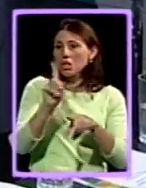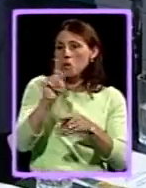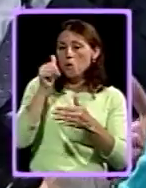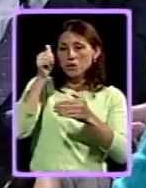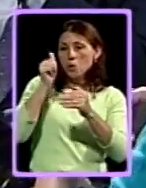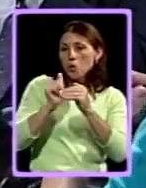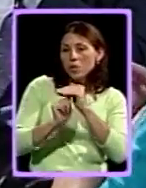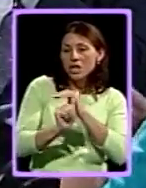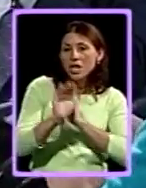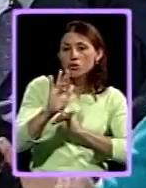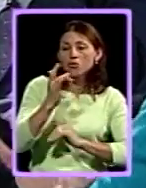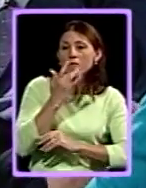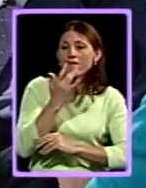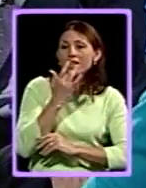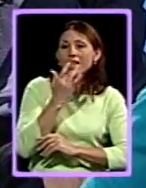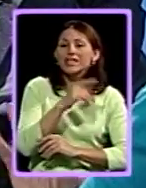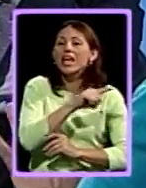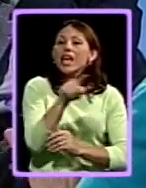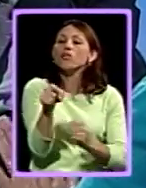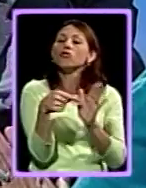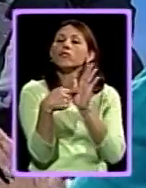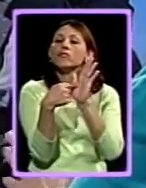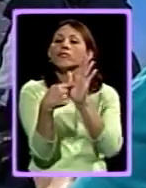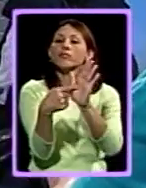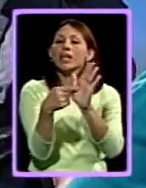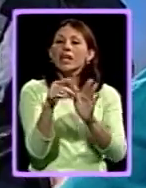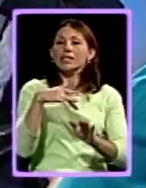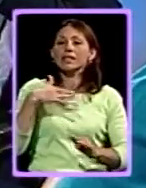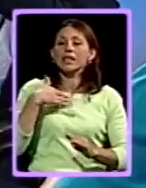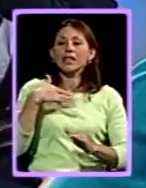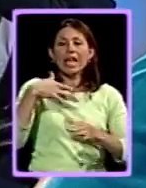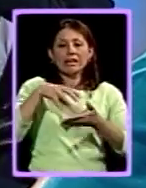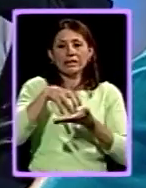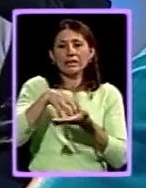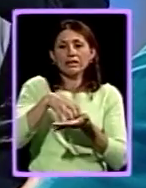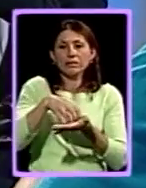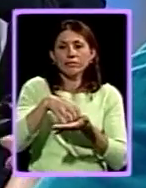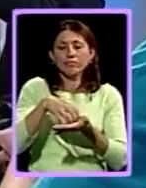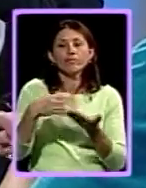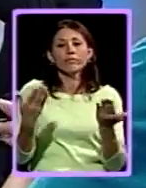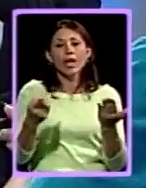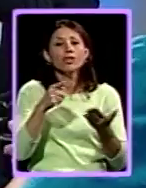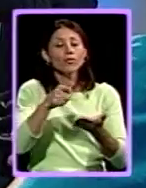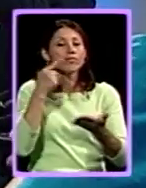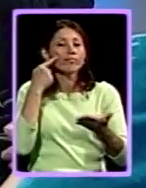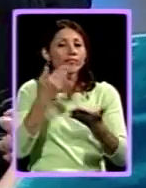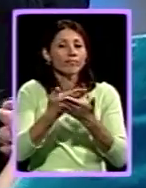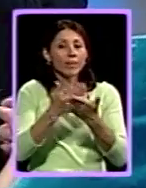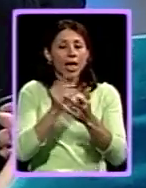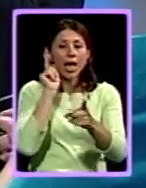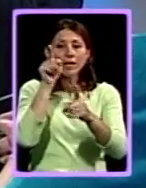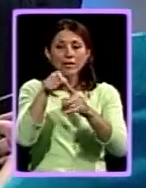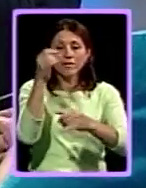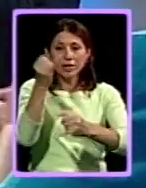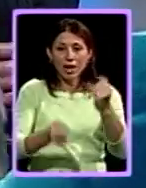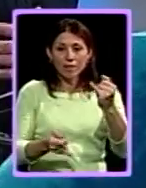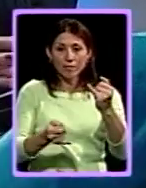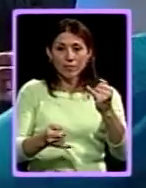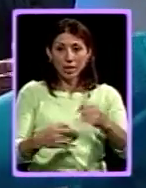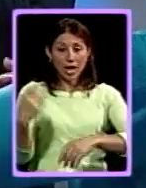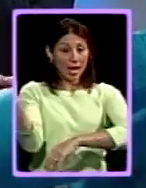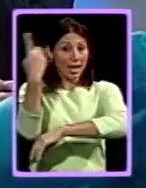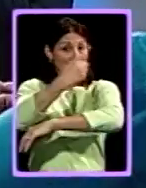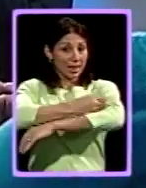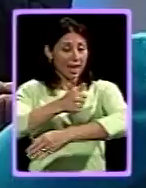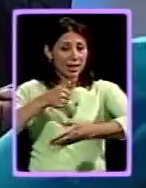dejando claro su indecisión, que quedó hasta el final, quedó registrada. Cuando vienen las elecciones, don Oscar Arias, si bien